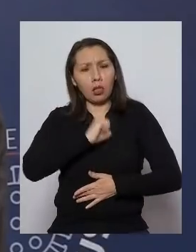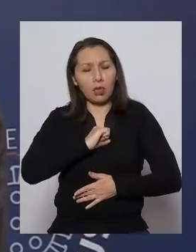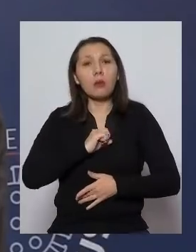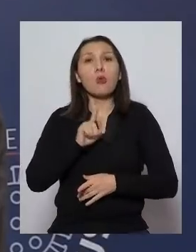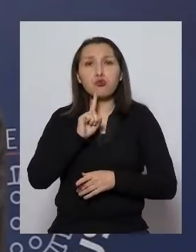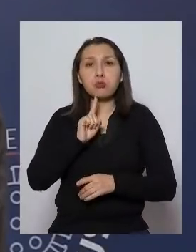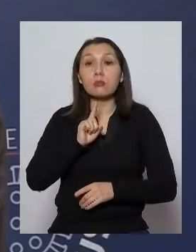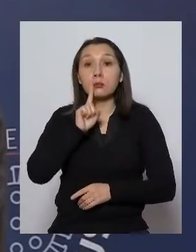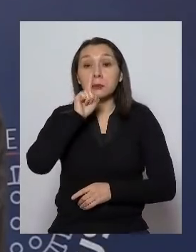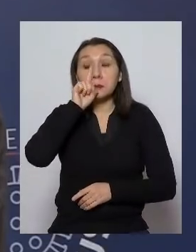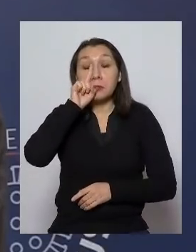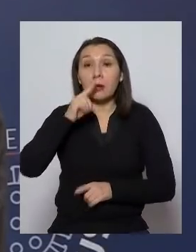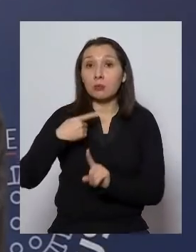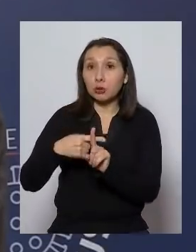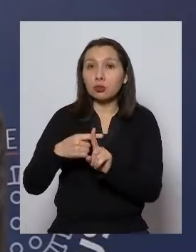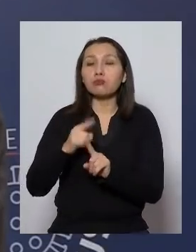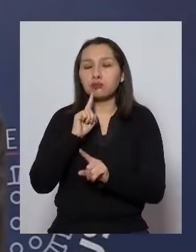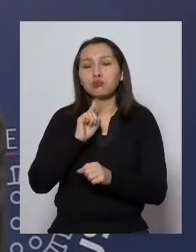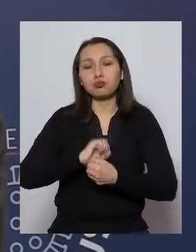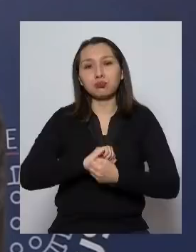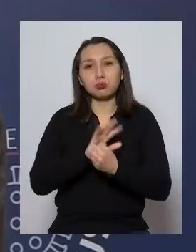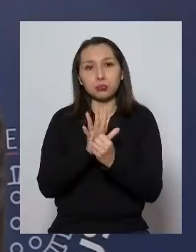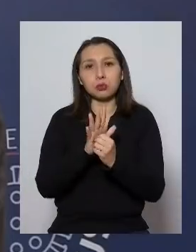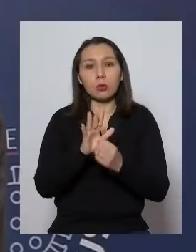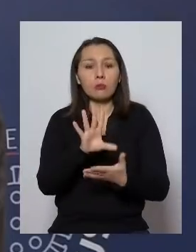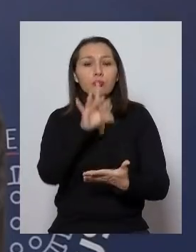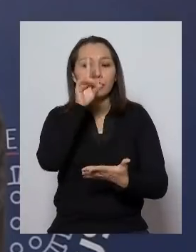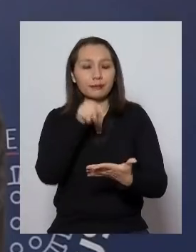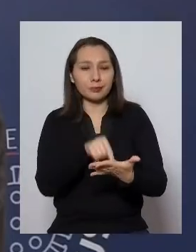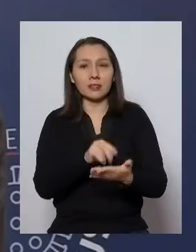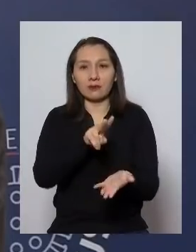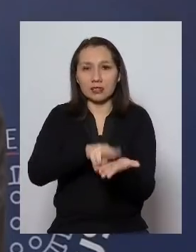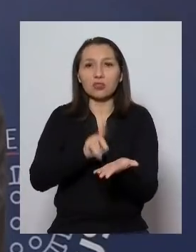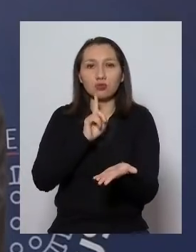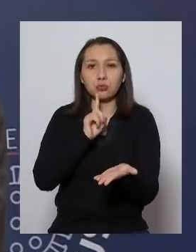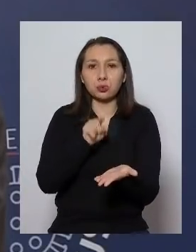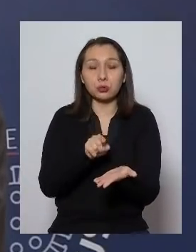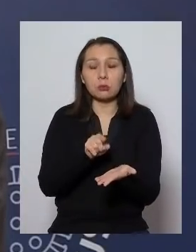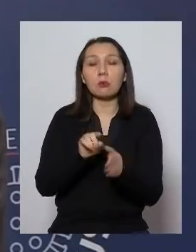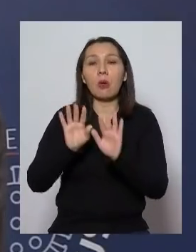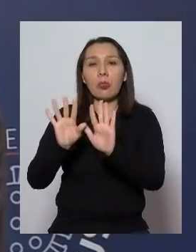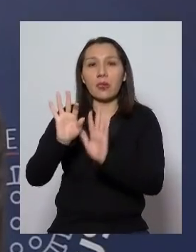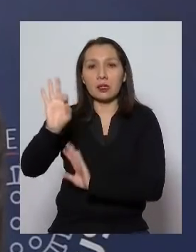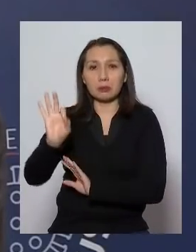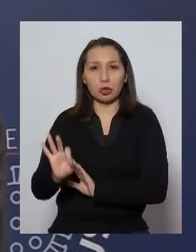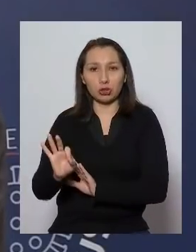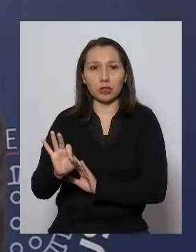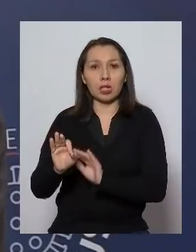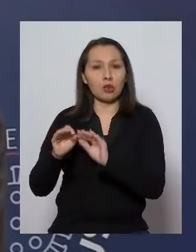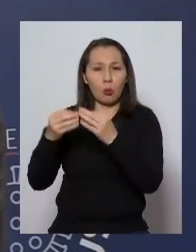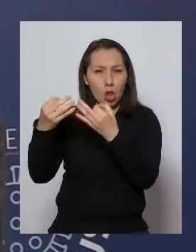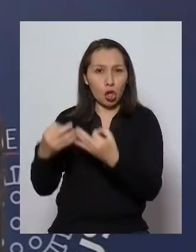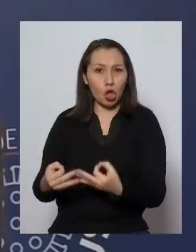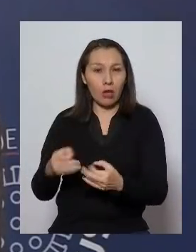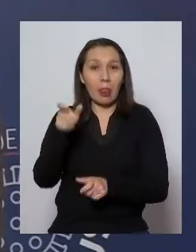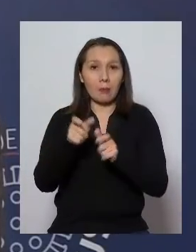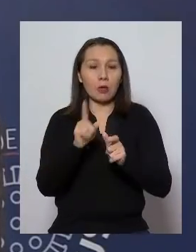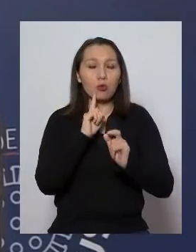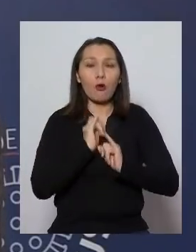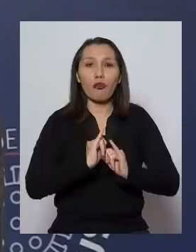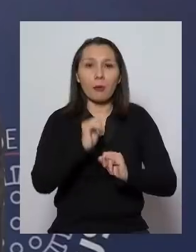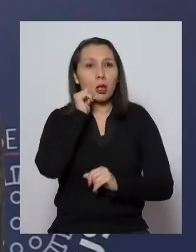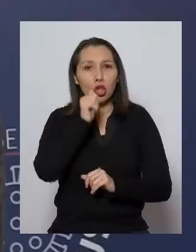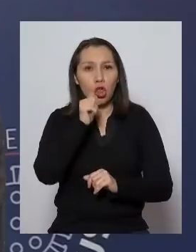un PCR positivo, por lo tanto tienen una infección demostrada por coronavirus, es un 10% del total de personas que